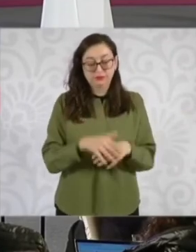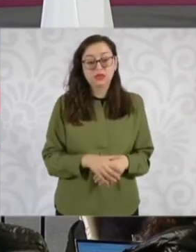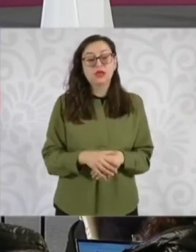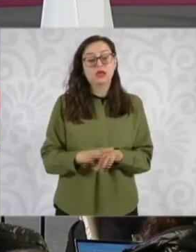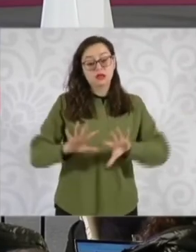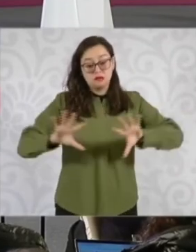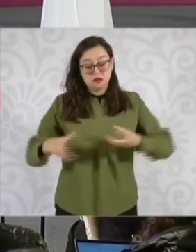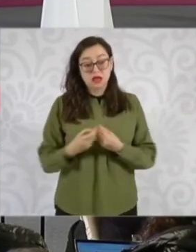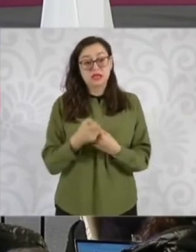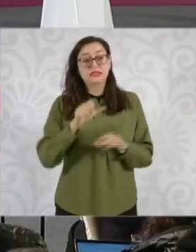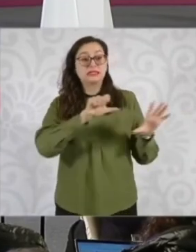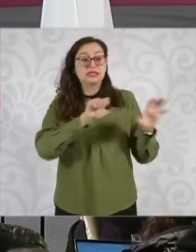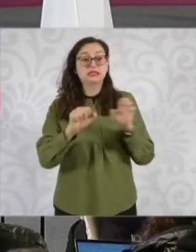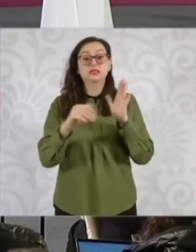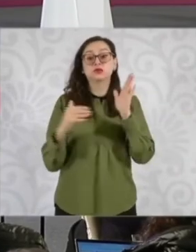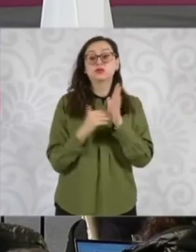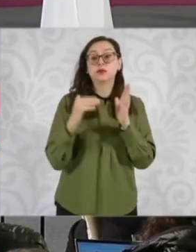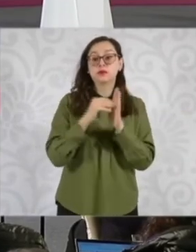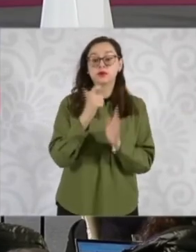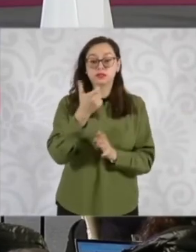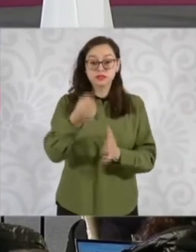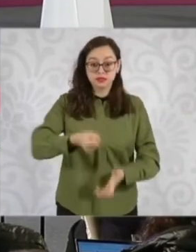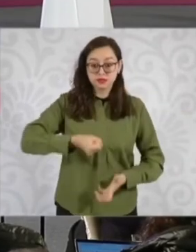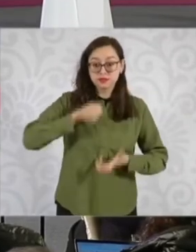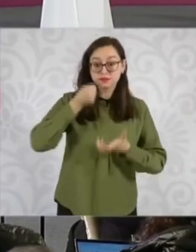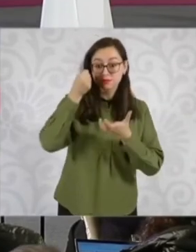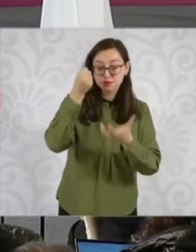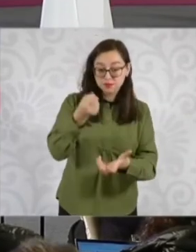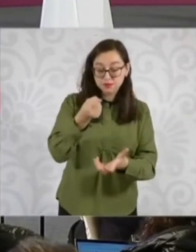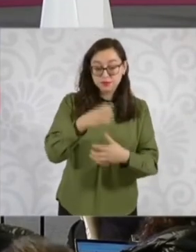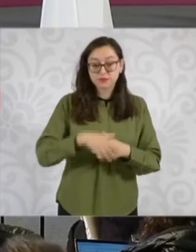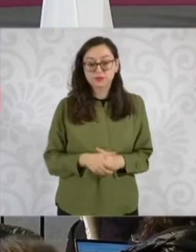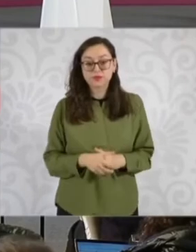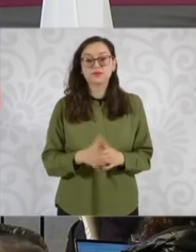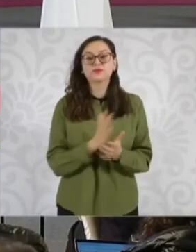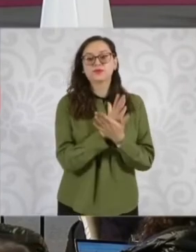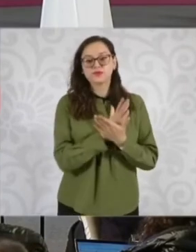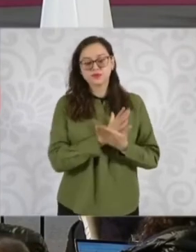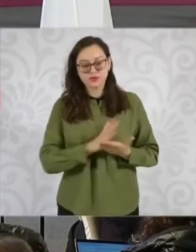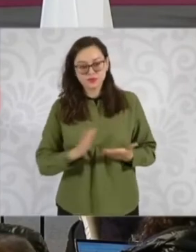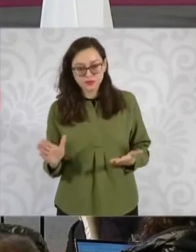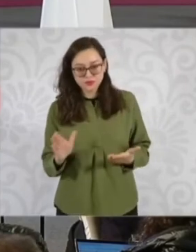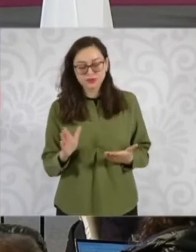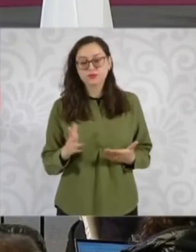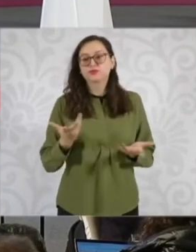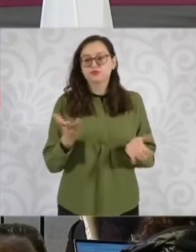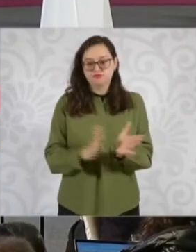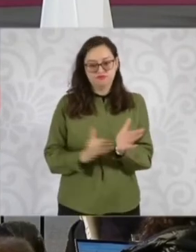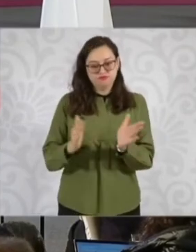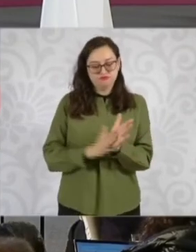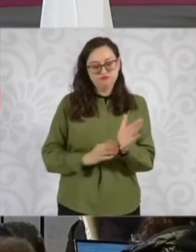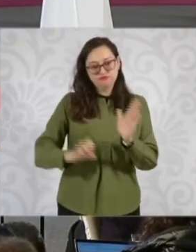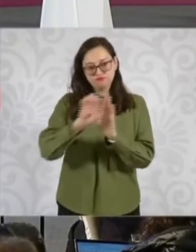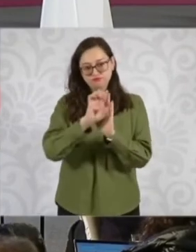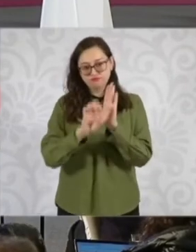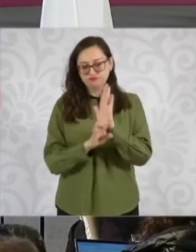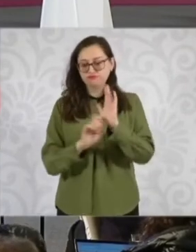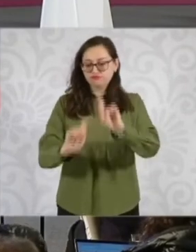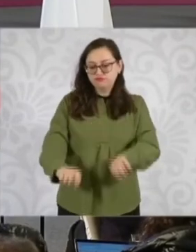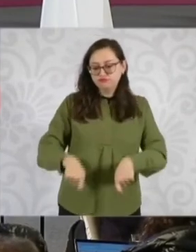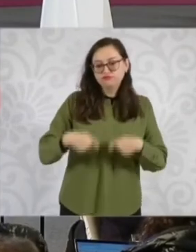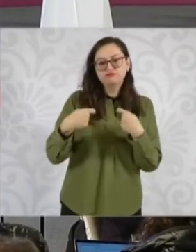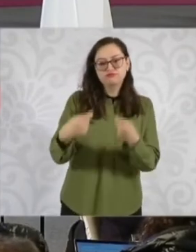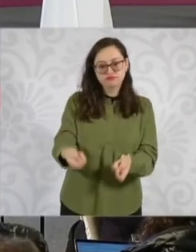600 mil millones de pesos. Adicionalmente, un programa de escrituración de viviendas, como